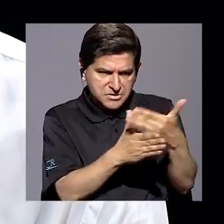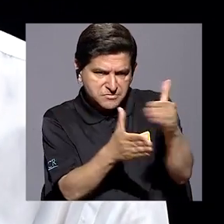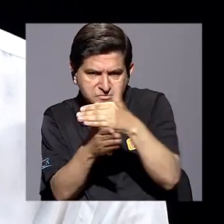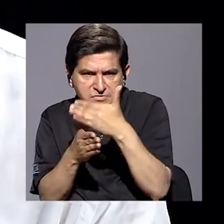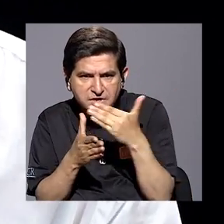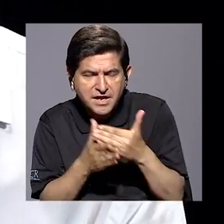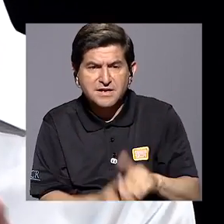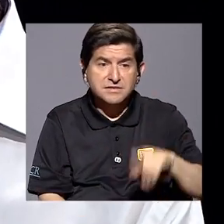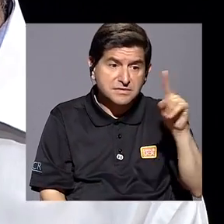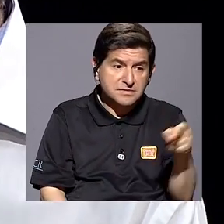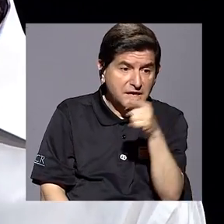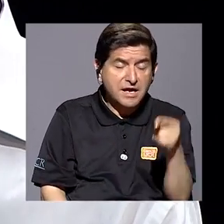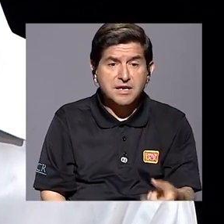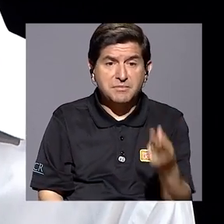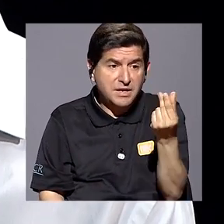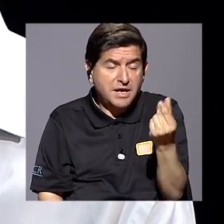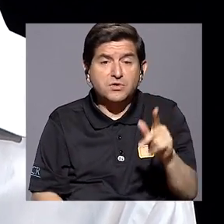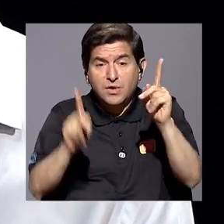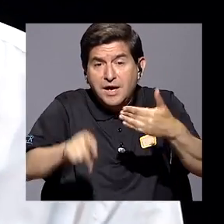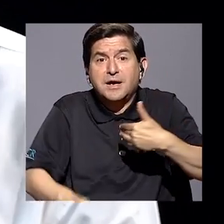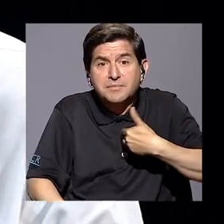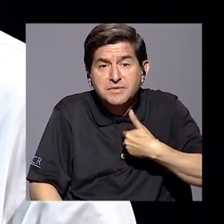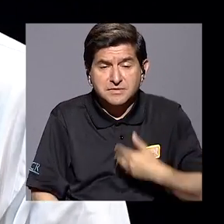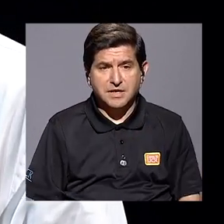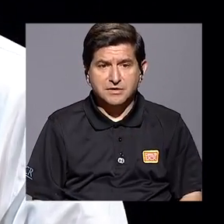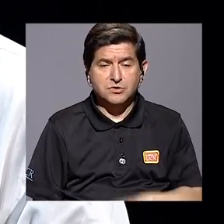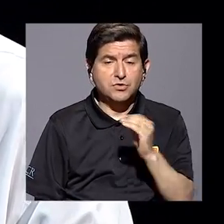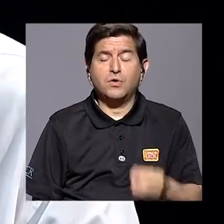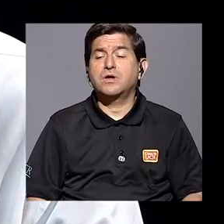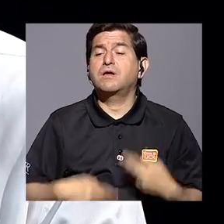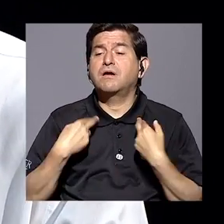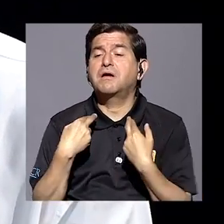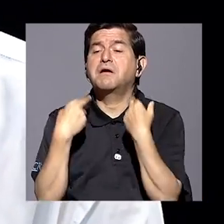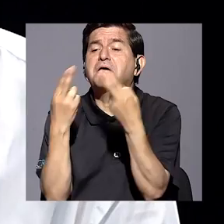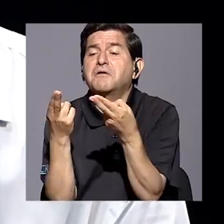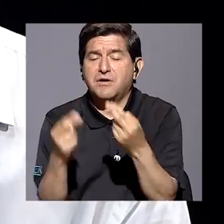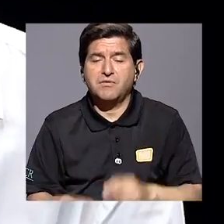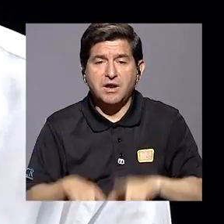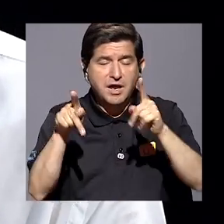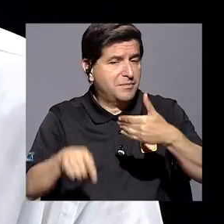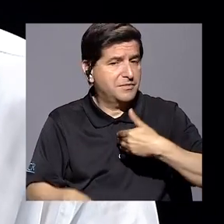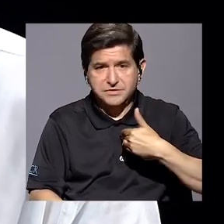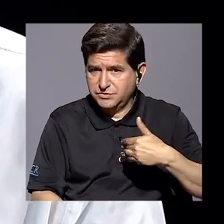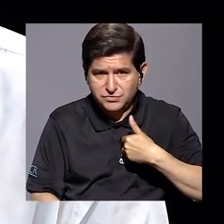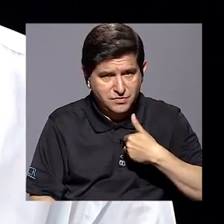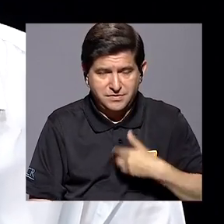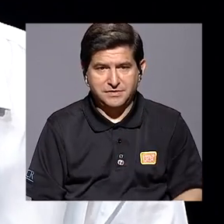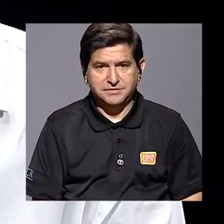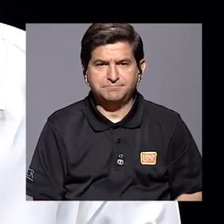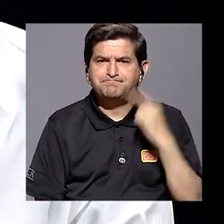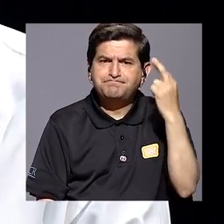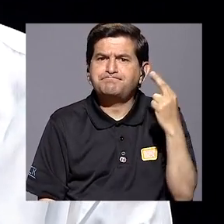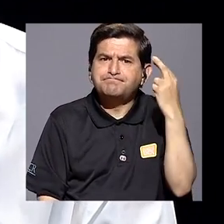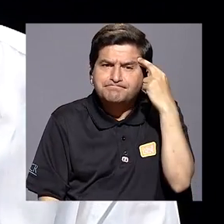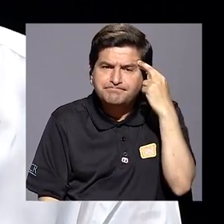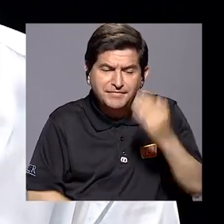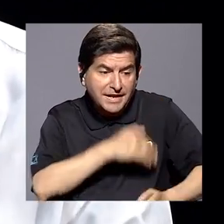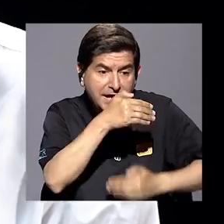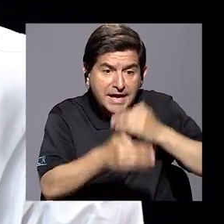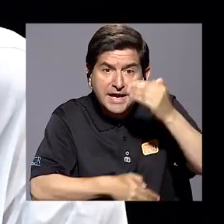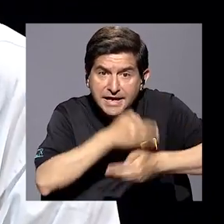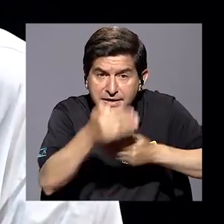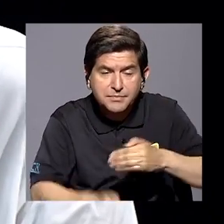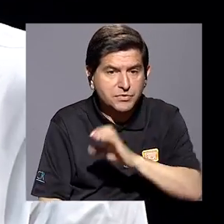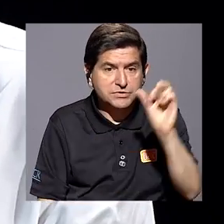repartir quitándole plata a quien la tiene y regal y regalando la que a quien no la tiene porque en el proceso